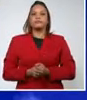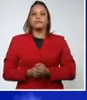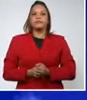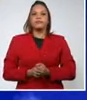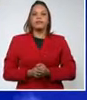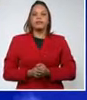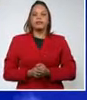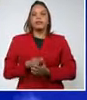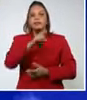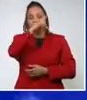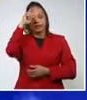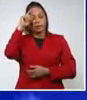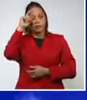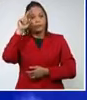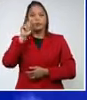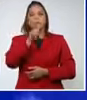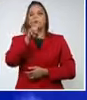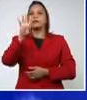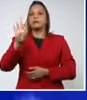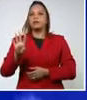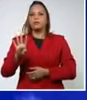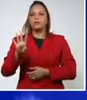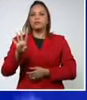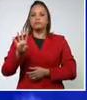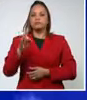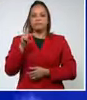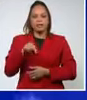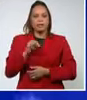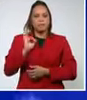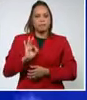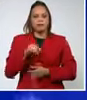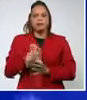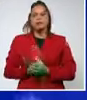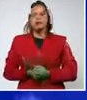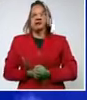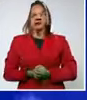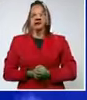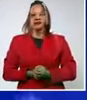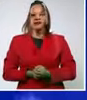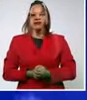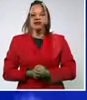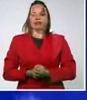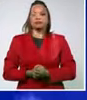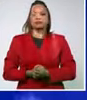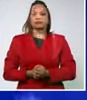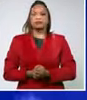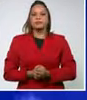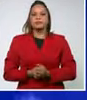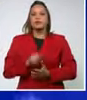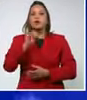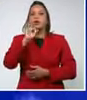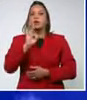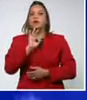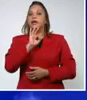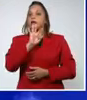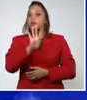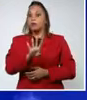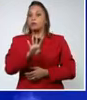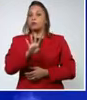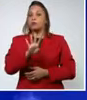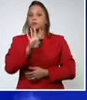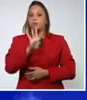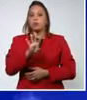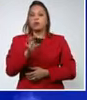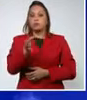con 24 casos autóctonos confirmados ayer, en 4 de sus 8